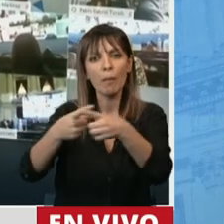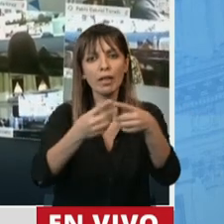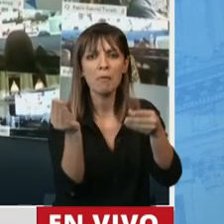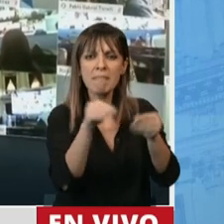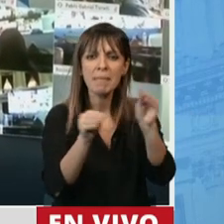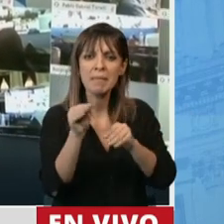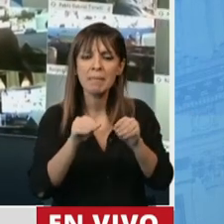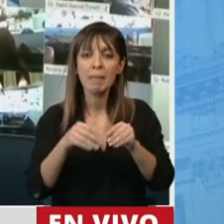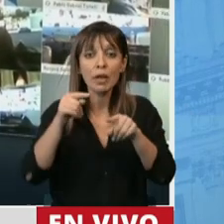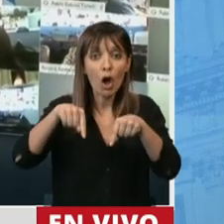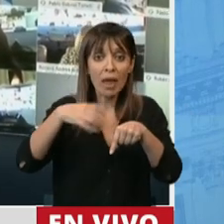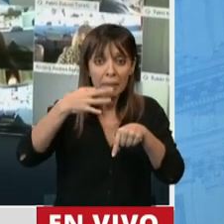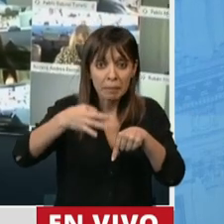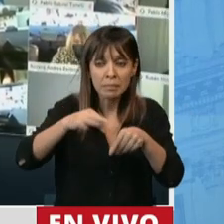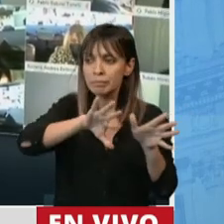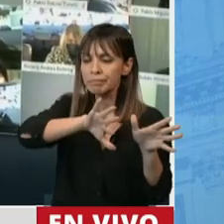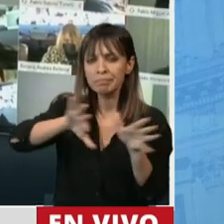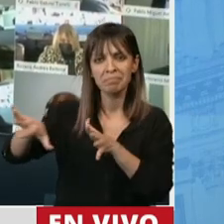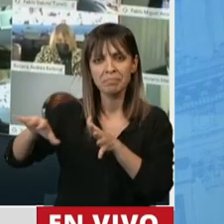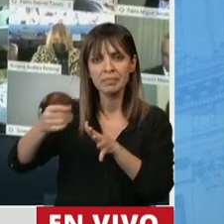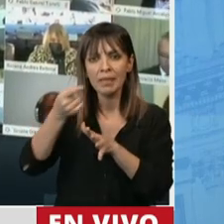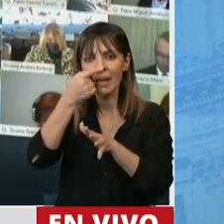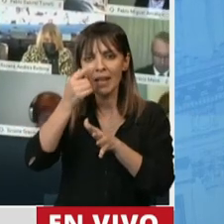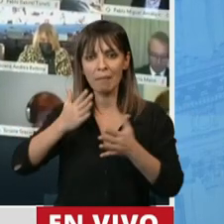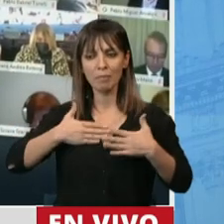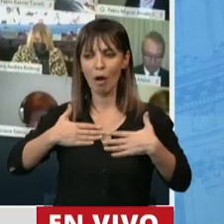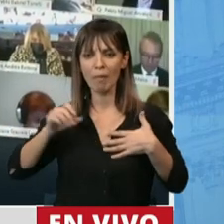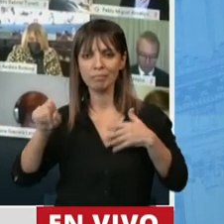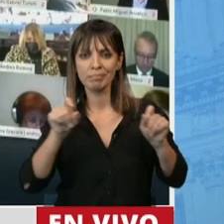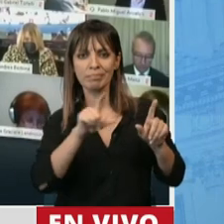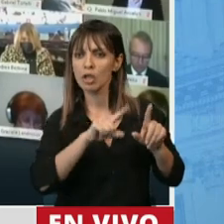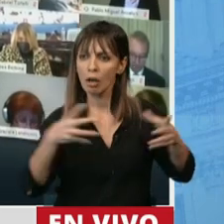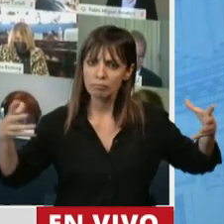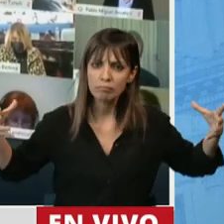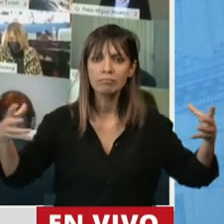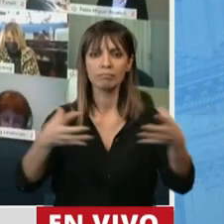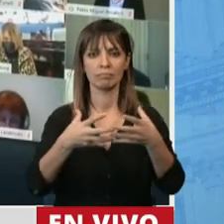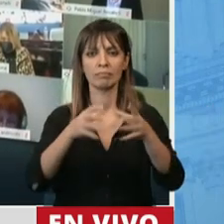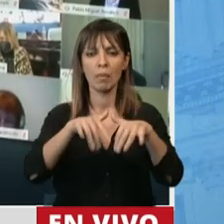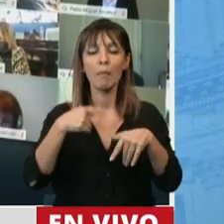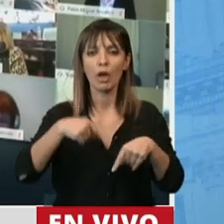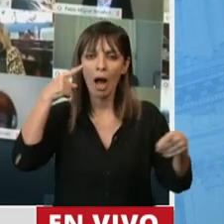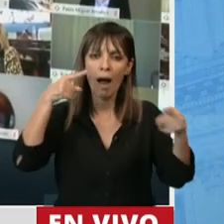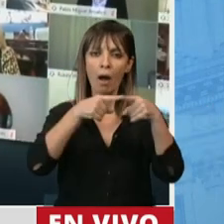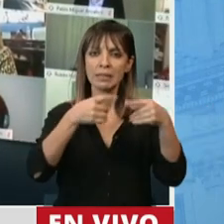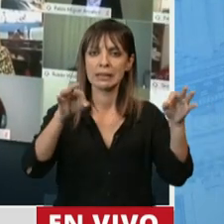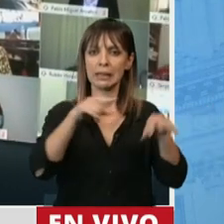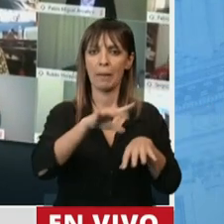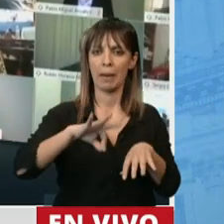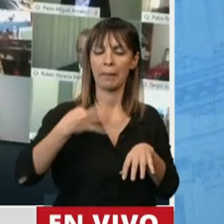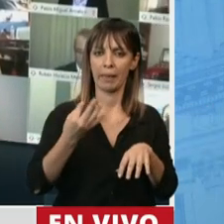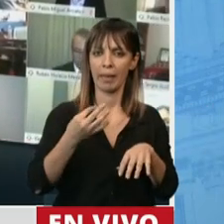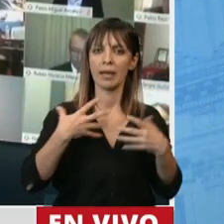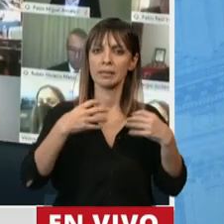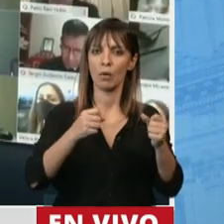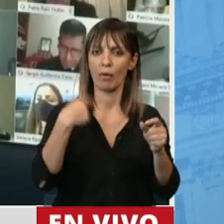hoy hemos dejado de lado los intereses personales y partidarios, y lo que está en juego es la vida y la salud de nuestros